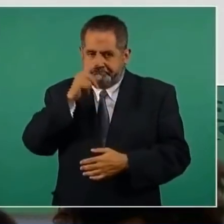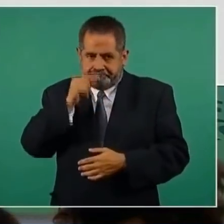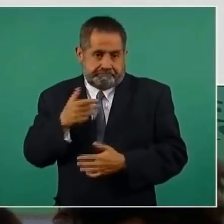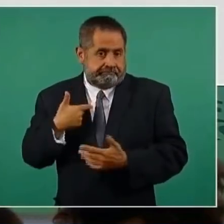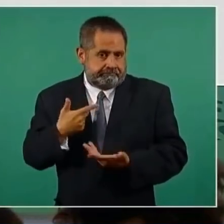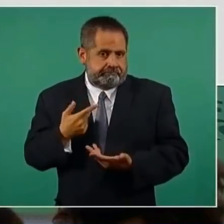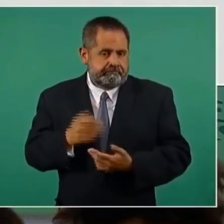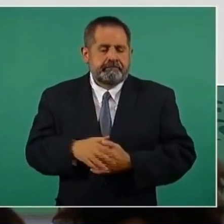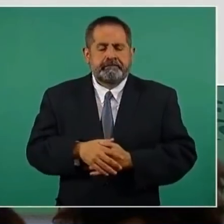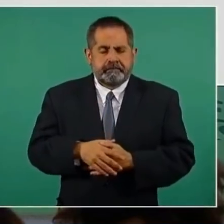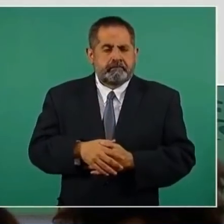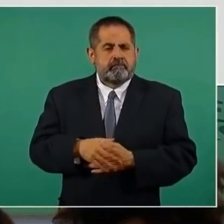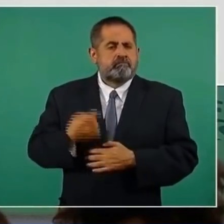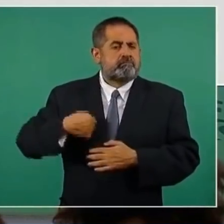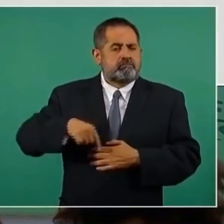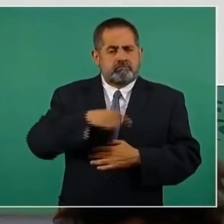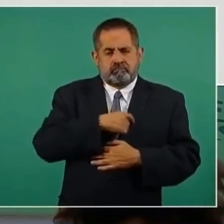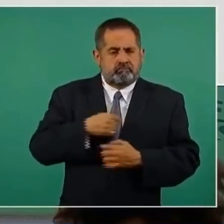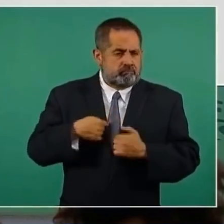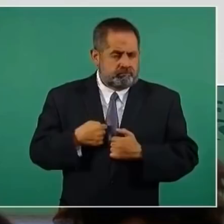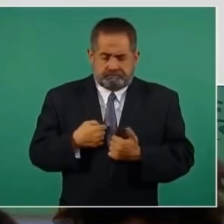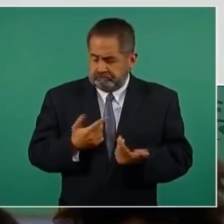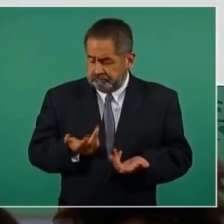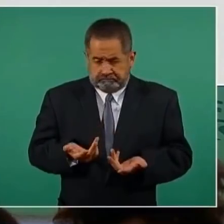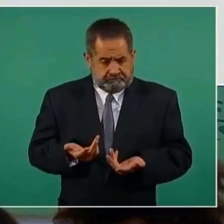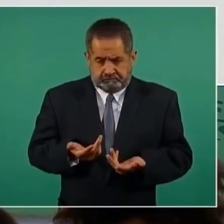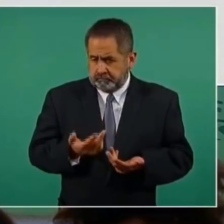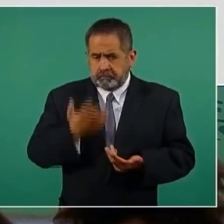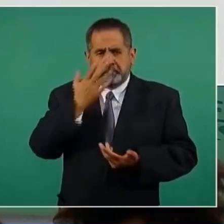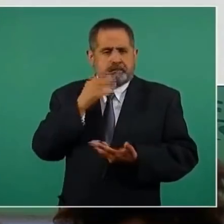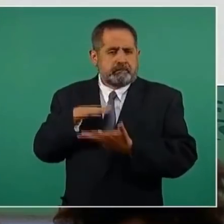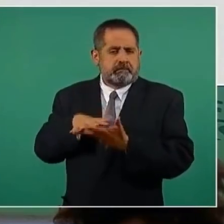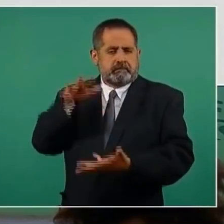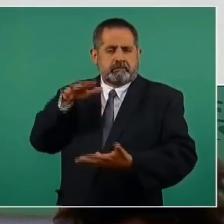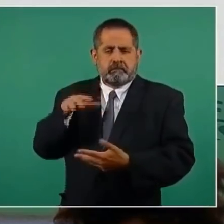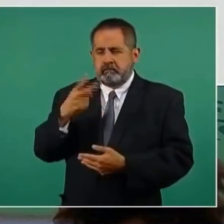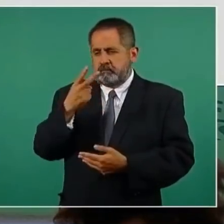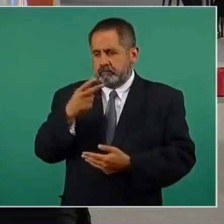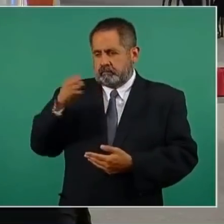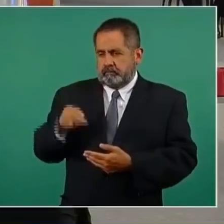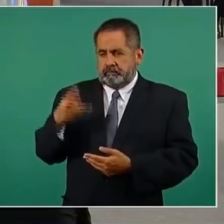Entonces, nosotros sin tener mayoría calificada